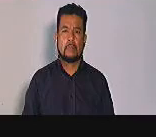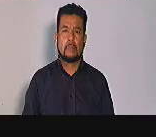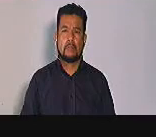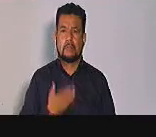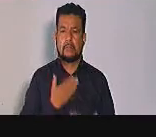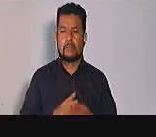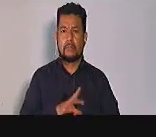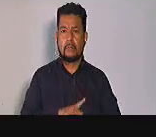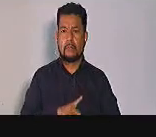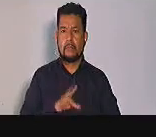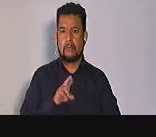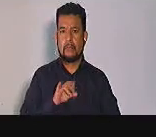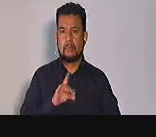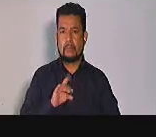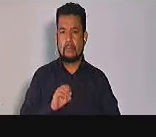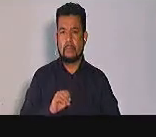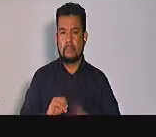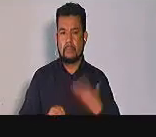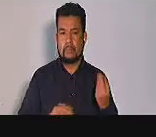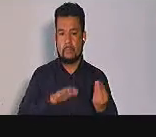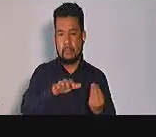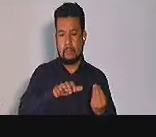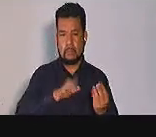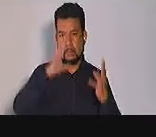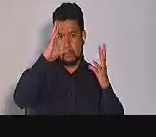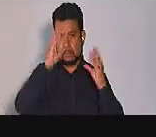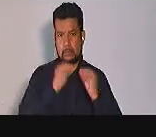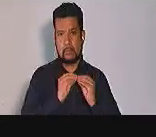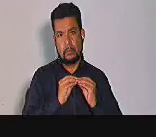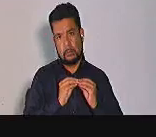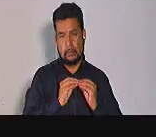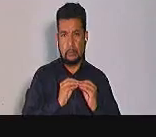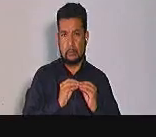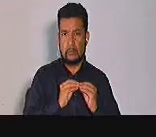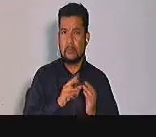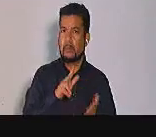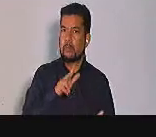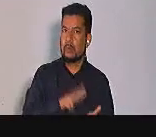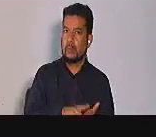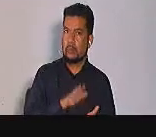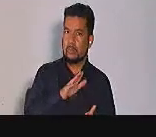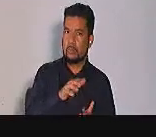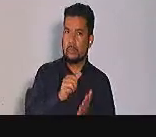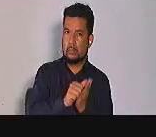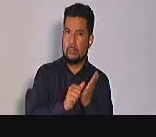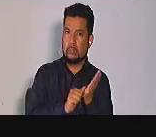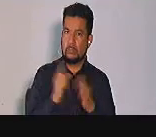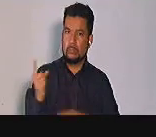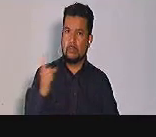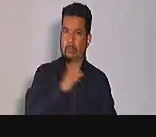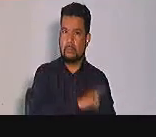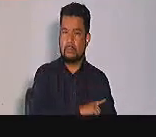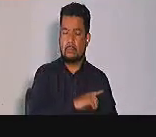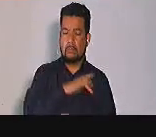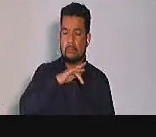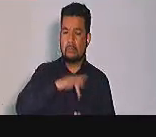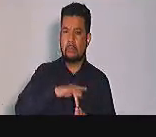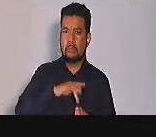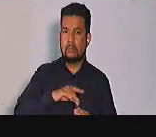Muchas gracias, doctor Ricardo. Se somete a consideración de la plenaria la aprobación del orden del día para la